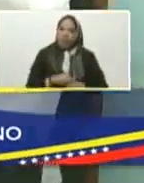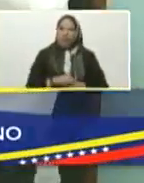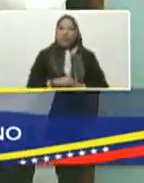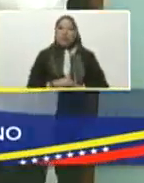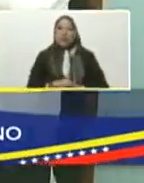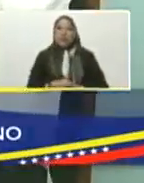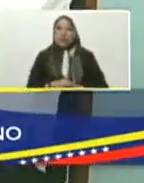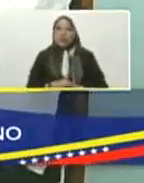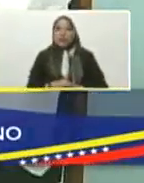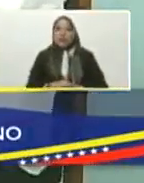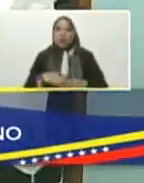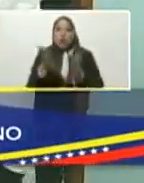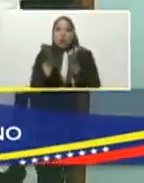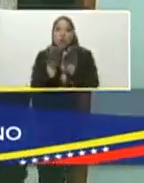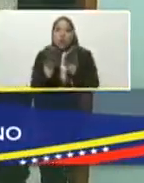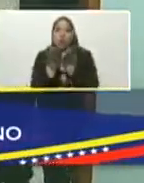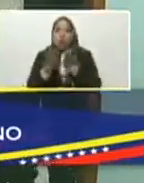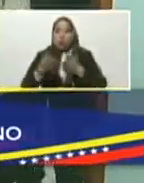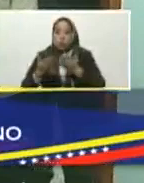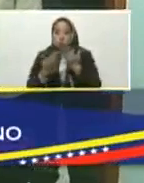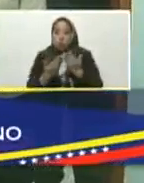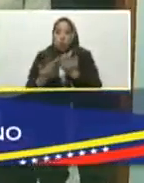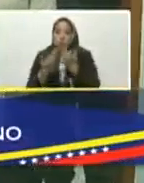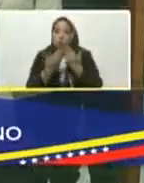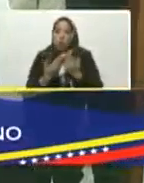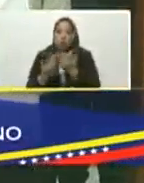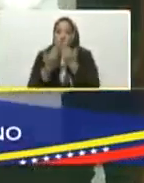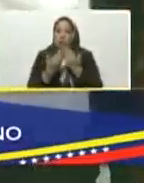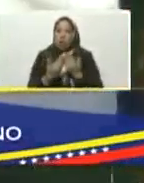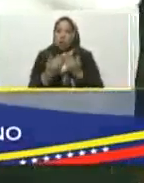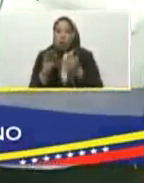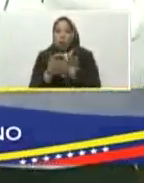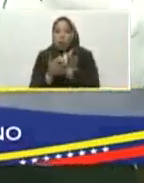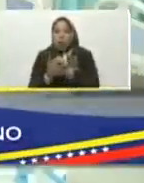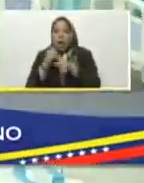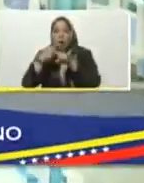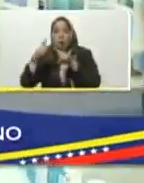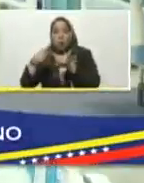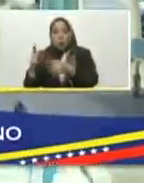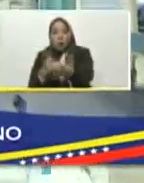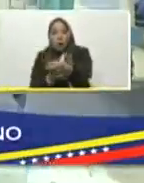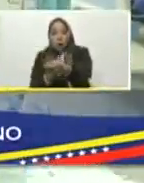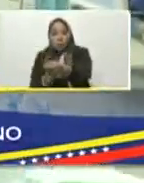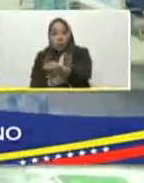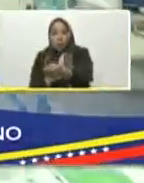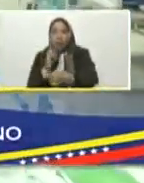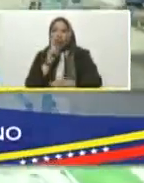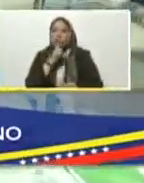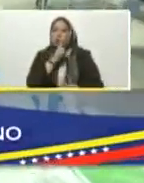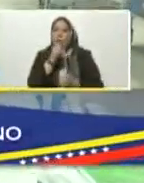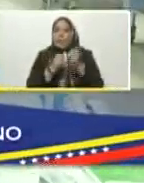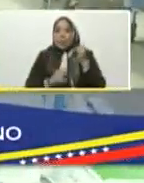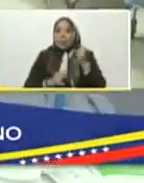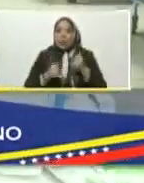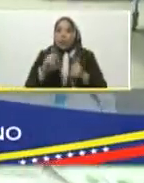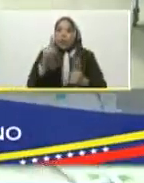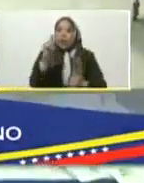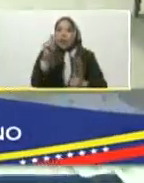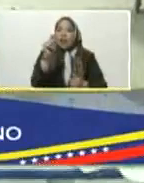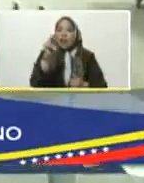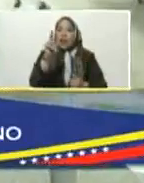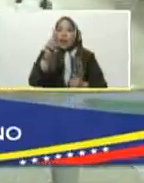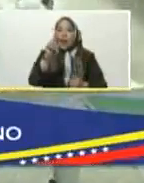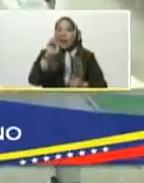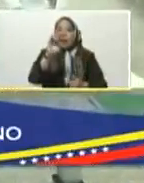En el colegio San Pedro, donde yo estudié con los Tremarias. Eran varios hermanos, los Tremarias. Sí. ¿Ah? Sí, Eduardo y